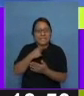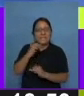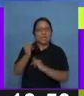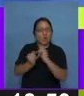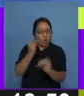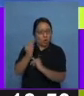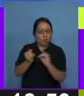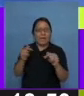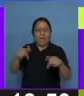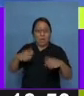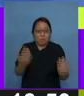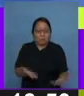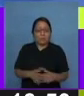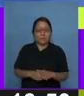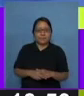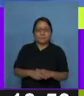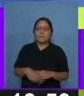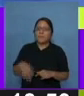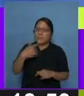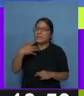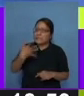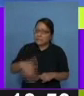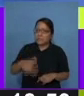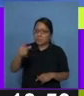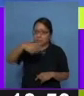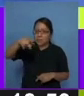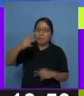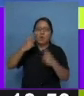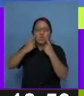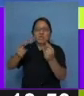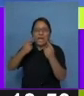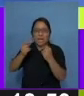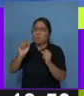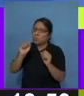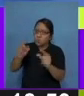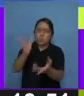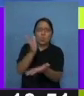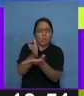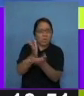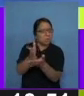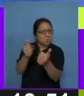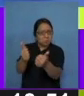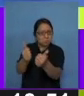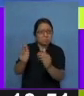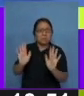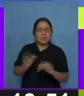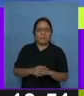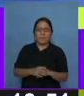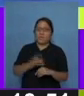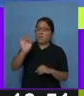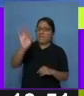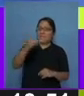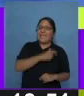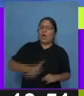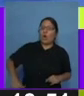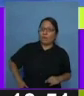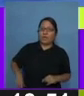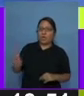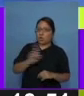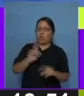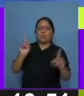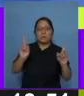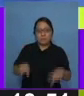nosotros consideramos que el reclamo de los trabajadores es legítimo, no solamente estatales, de todas